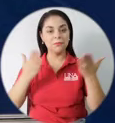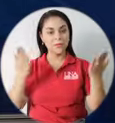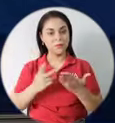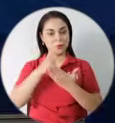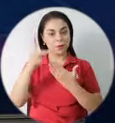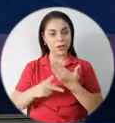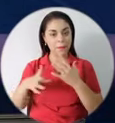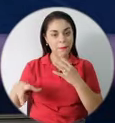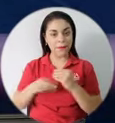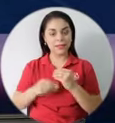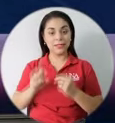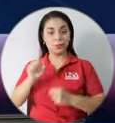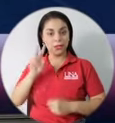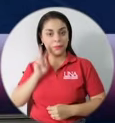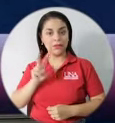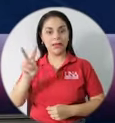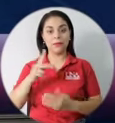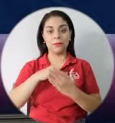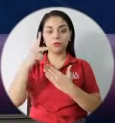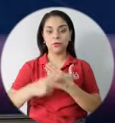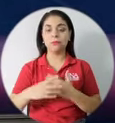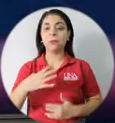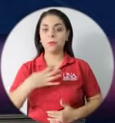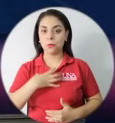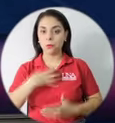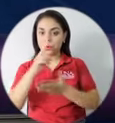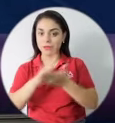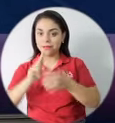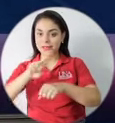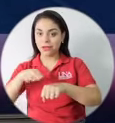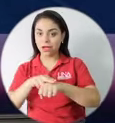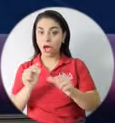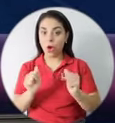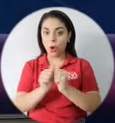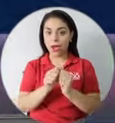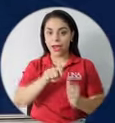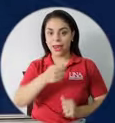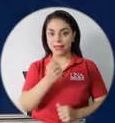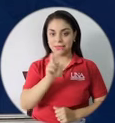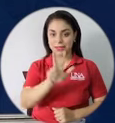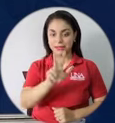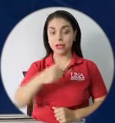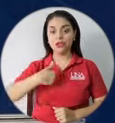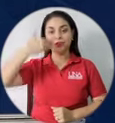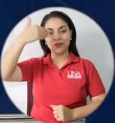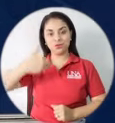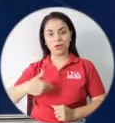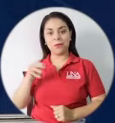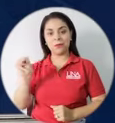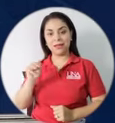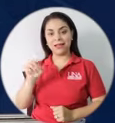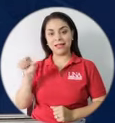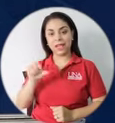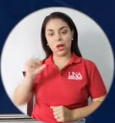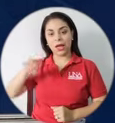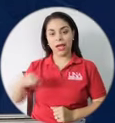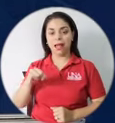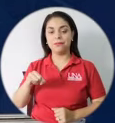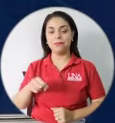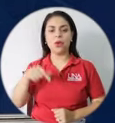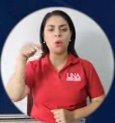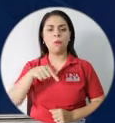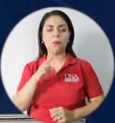Bienvenidos a una edición más de Una Mirada, el programa de la Universidad Nacional y del CINAR S.A. Soy Maribel Quiroz Jara y hoy vamos a hablar de